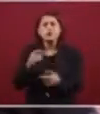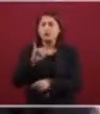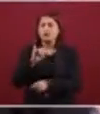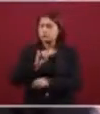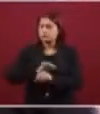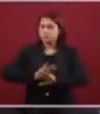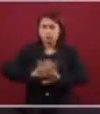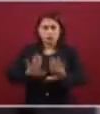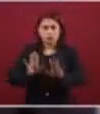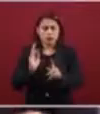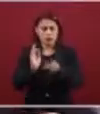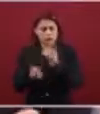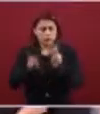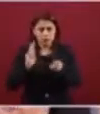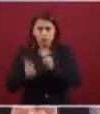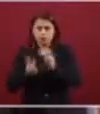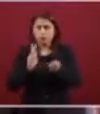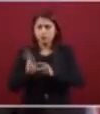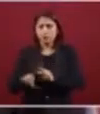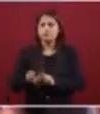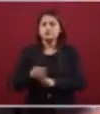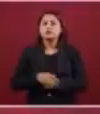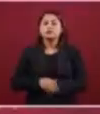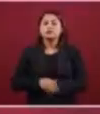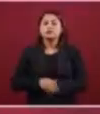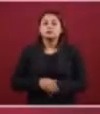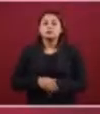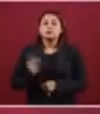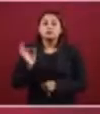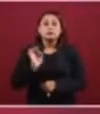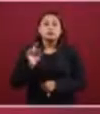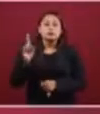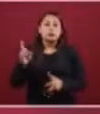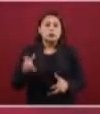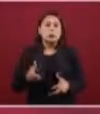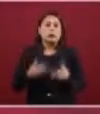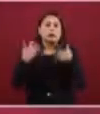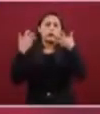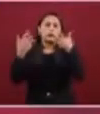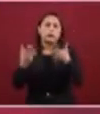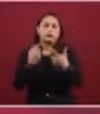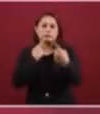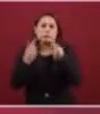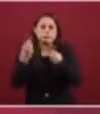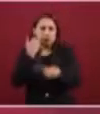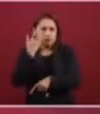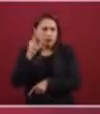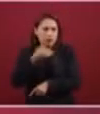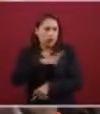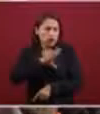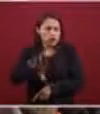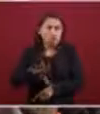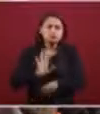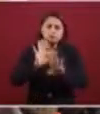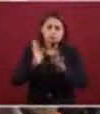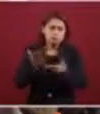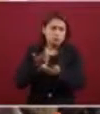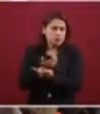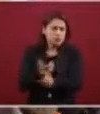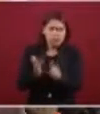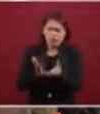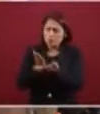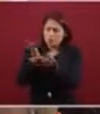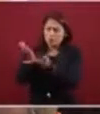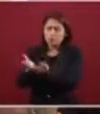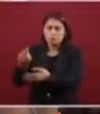diálogo. Cuando ya no es posible, pues tienen su derecho, ¿verdad?, libre de acudir a los tribunales con mucho